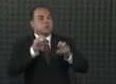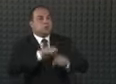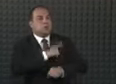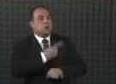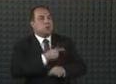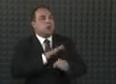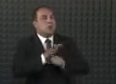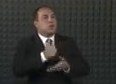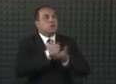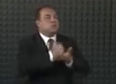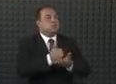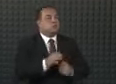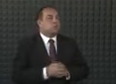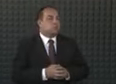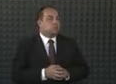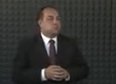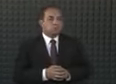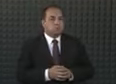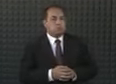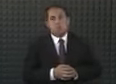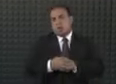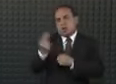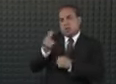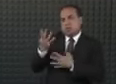les darían? Pues lo que se requiere,